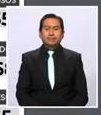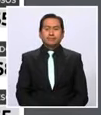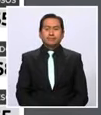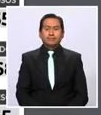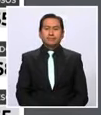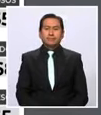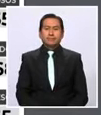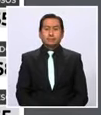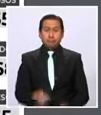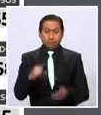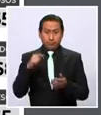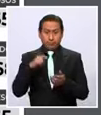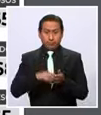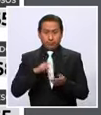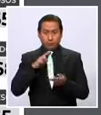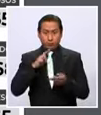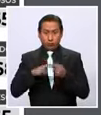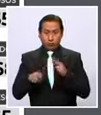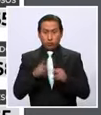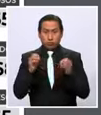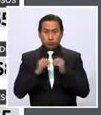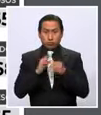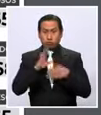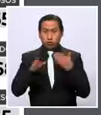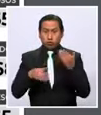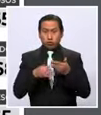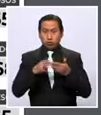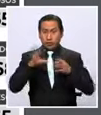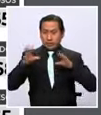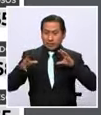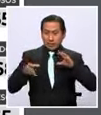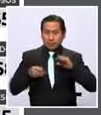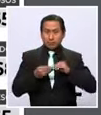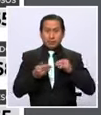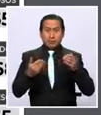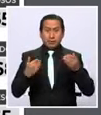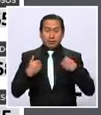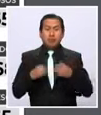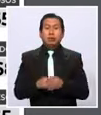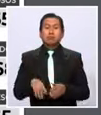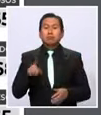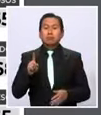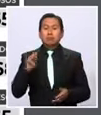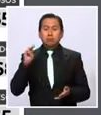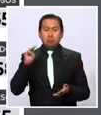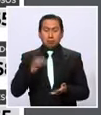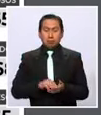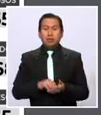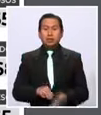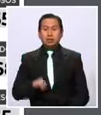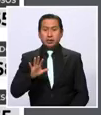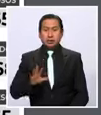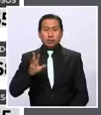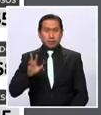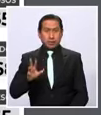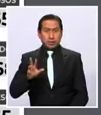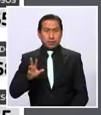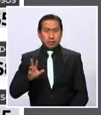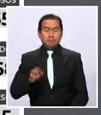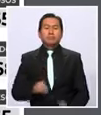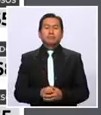con estos datos el total acumulado asciende a mil cincuenta y tres casos